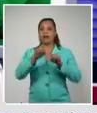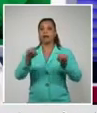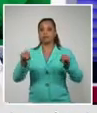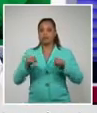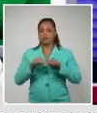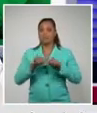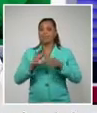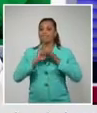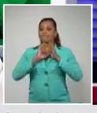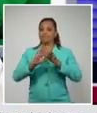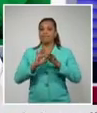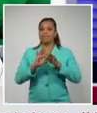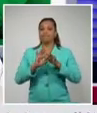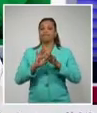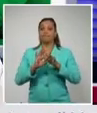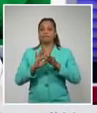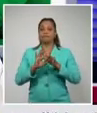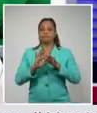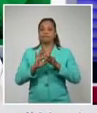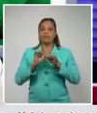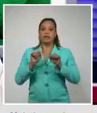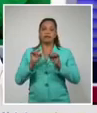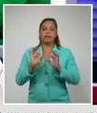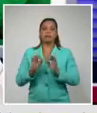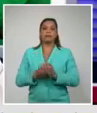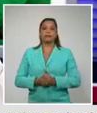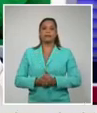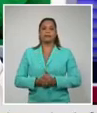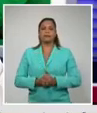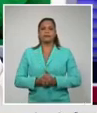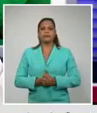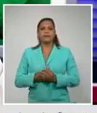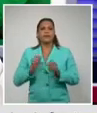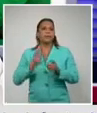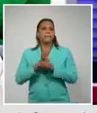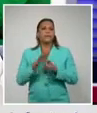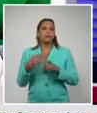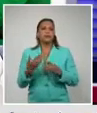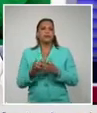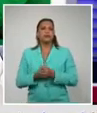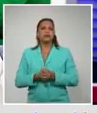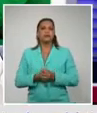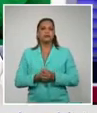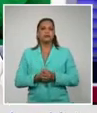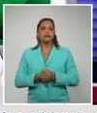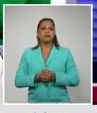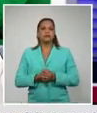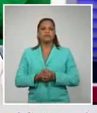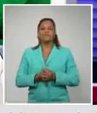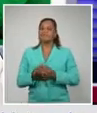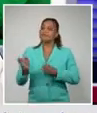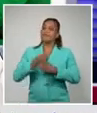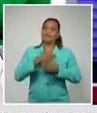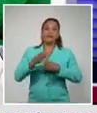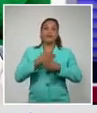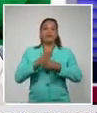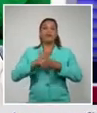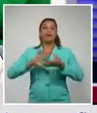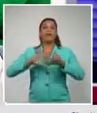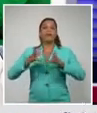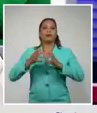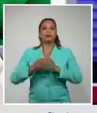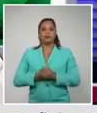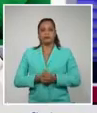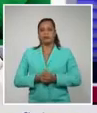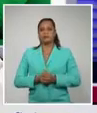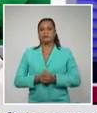todo al final de su cuadro clínico, que empezó a presentar un grupo de complicaciones.